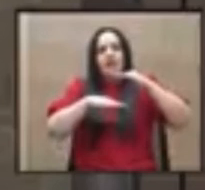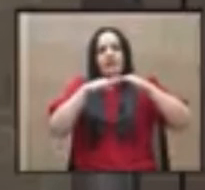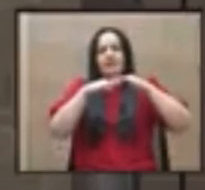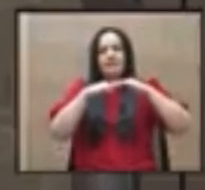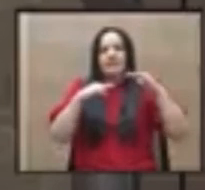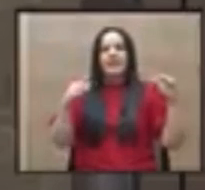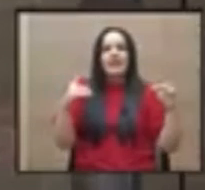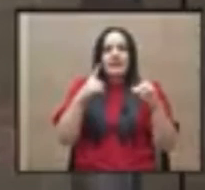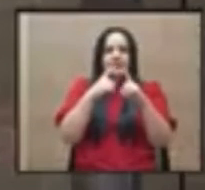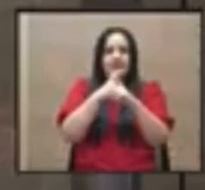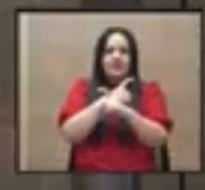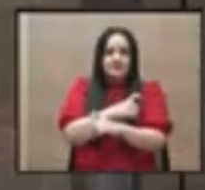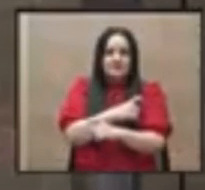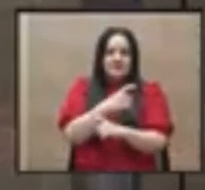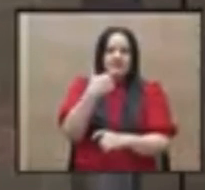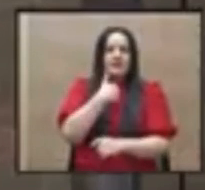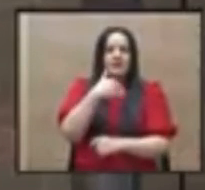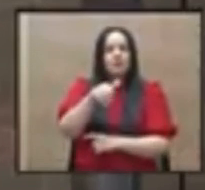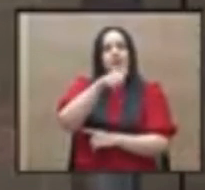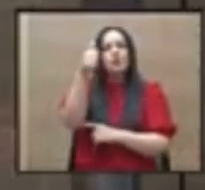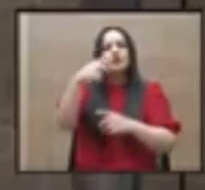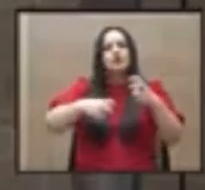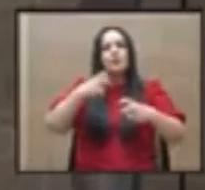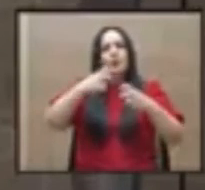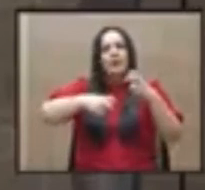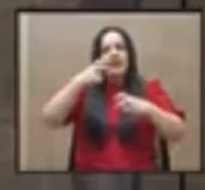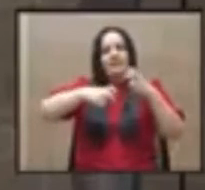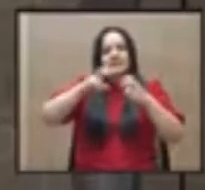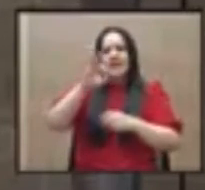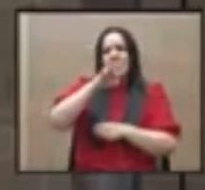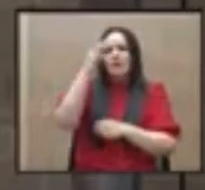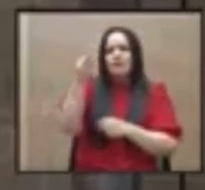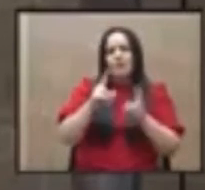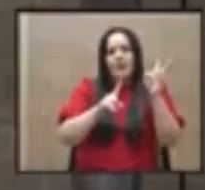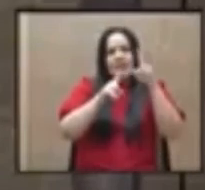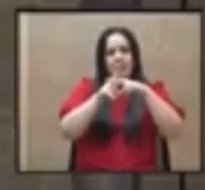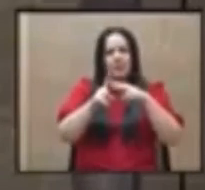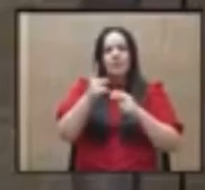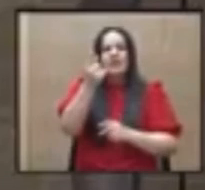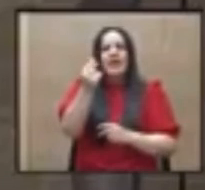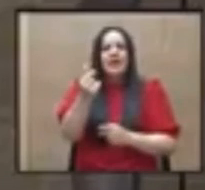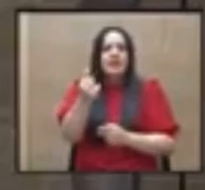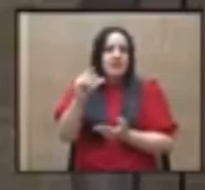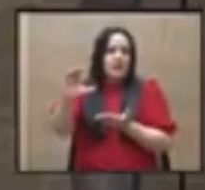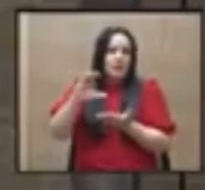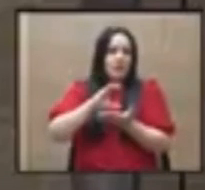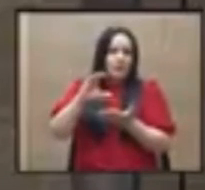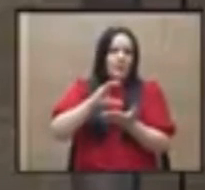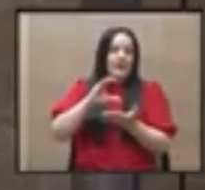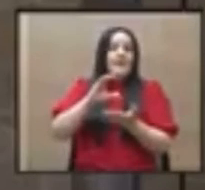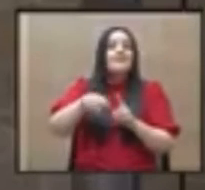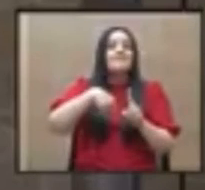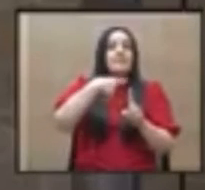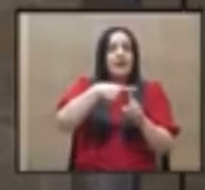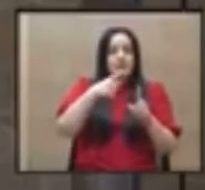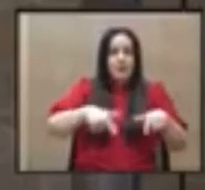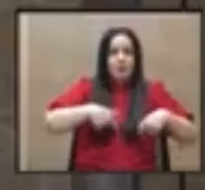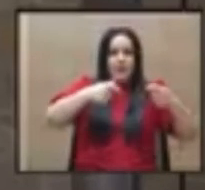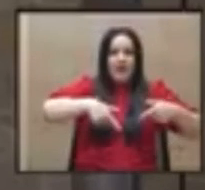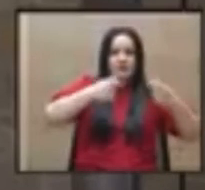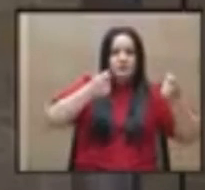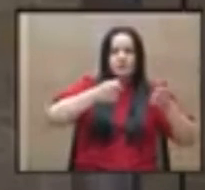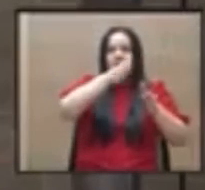que tenemos otros problemas en la forma en que se ejecutan los ingresos y los gastos. Y la